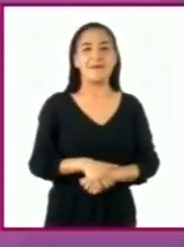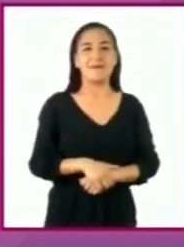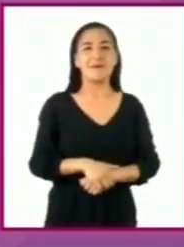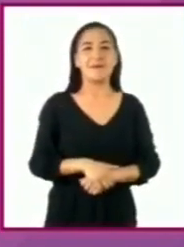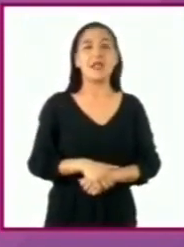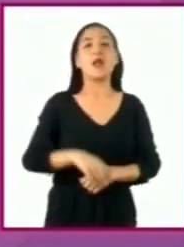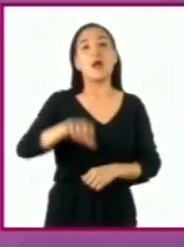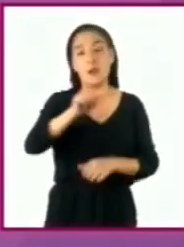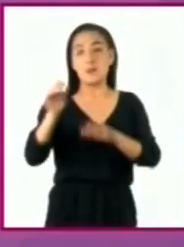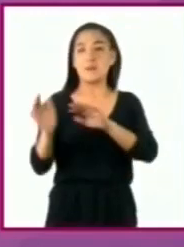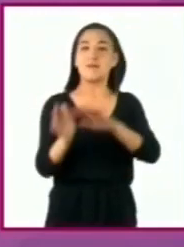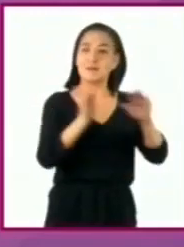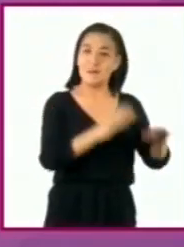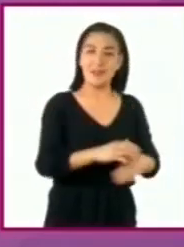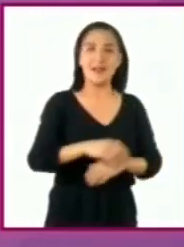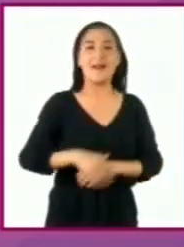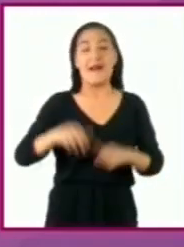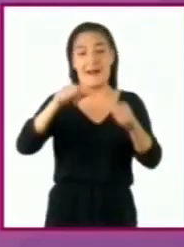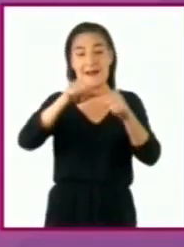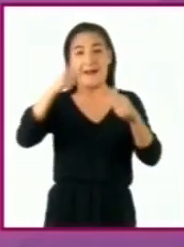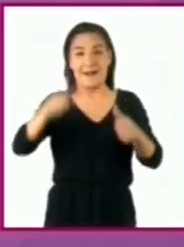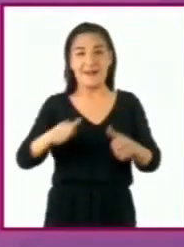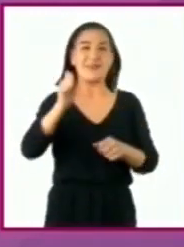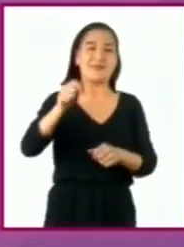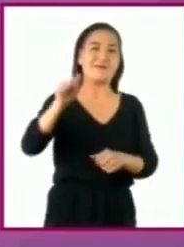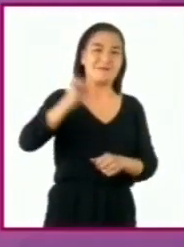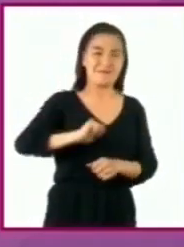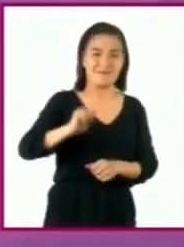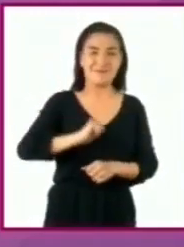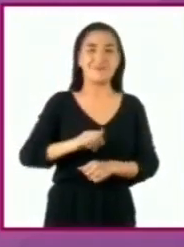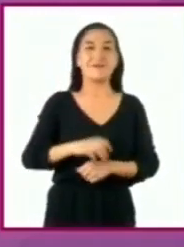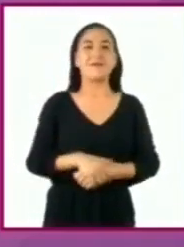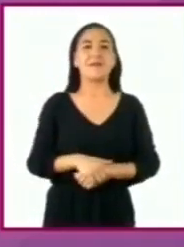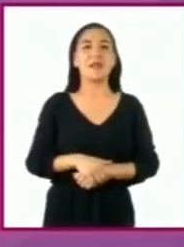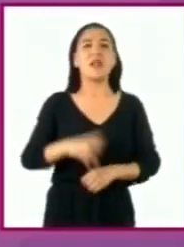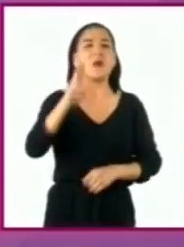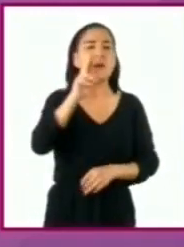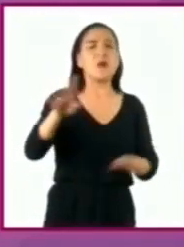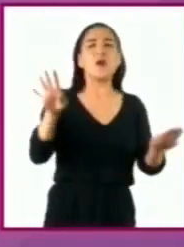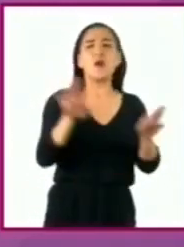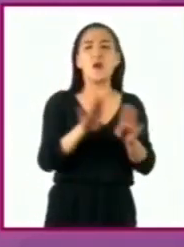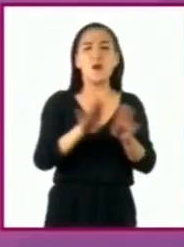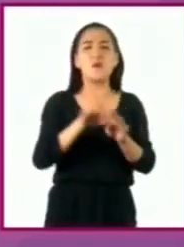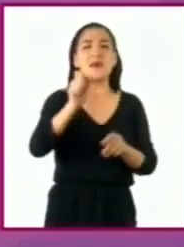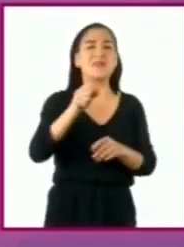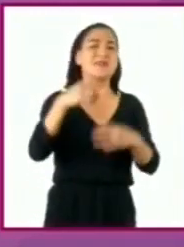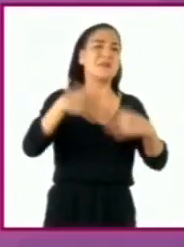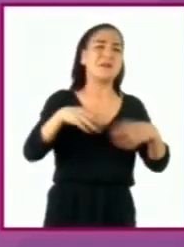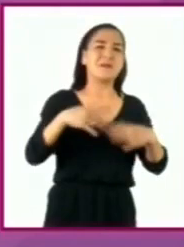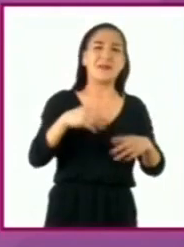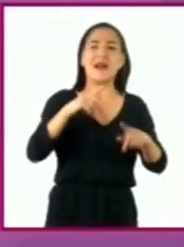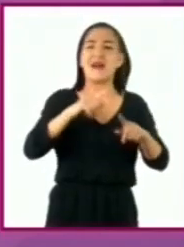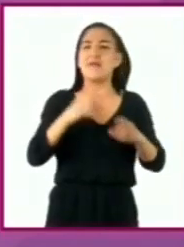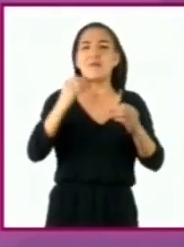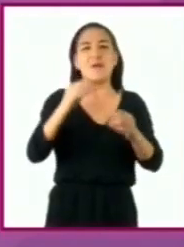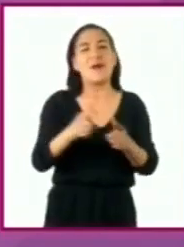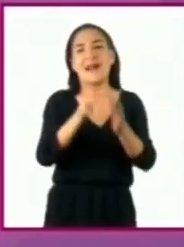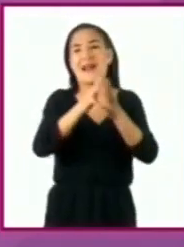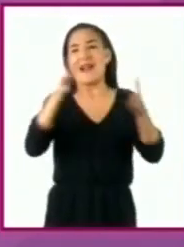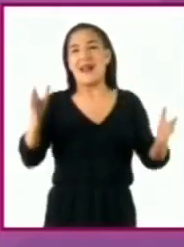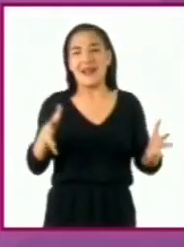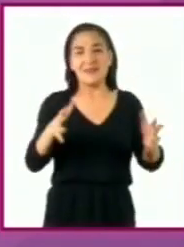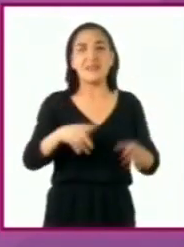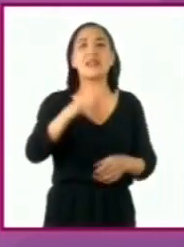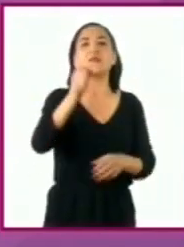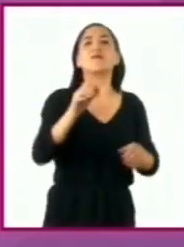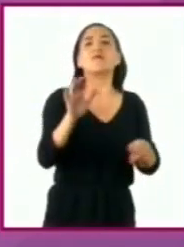Por otro lado, el arte en la antigüedad tenía un ámbito muy amplio, ya que no se trataba